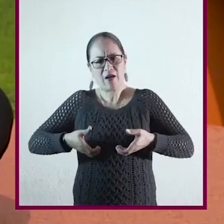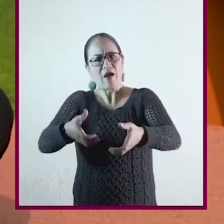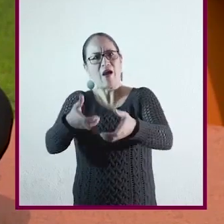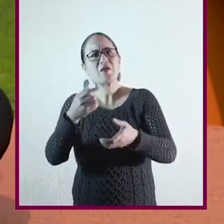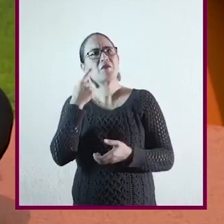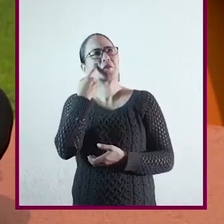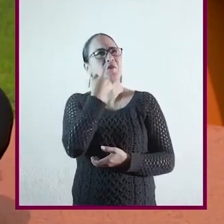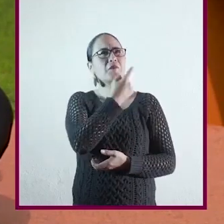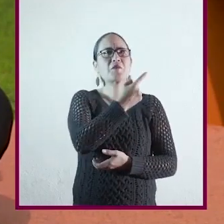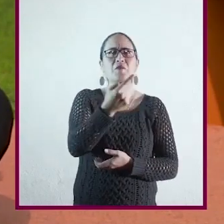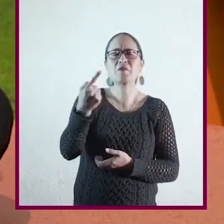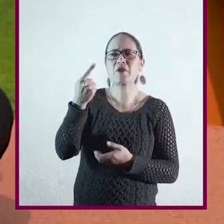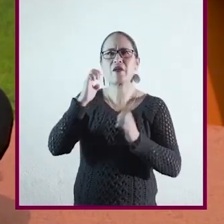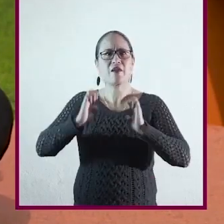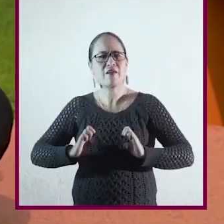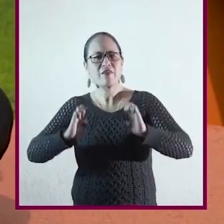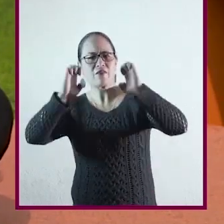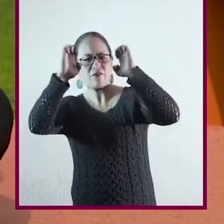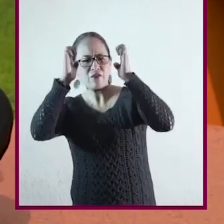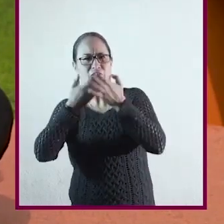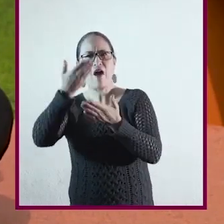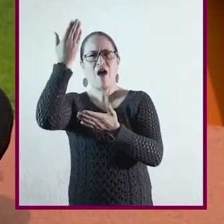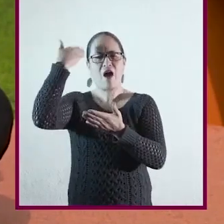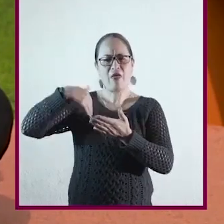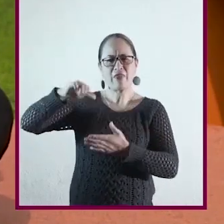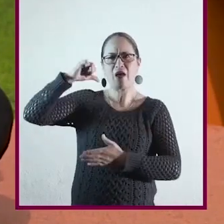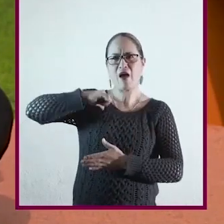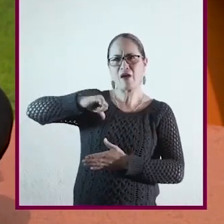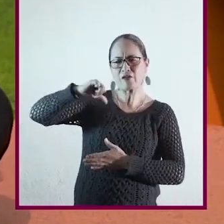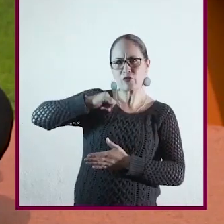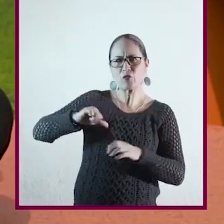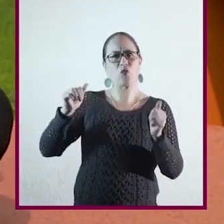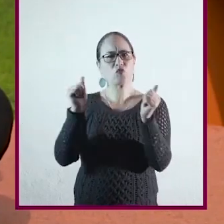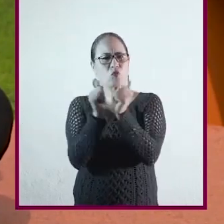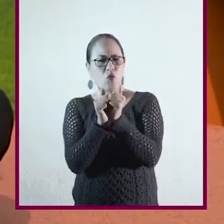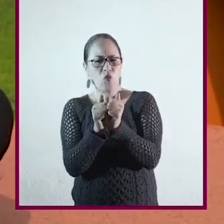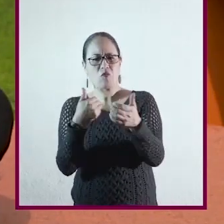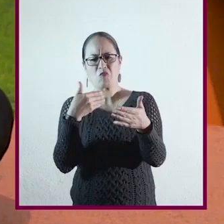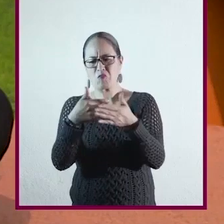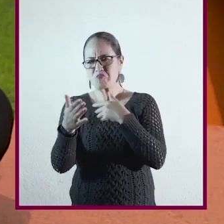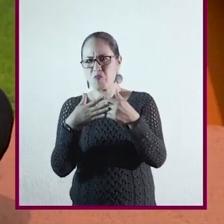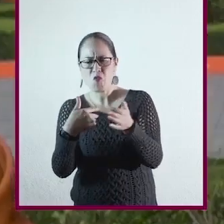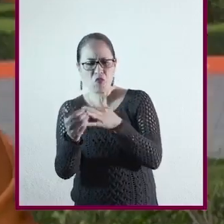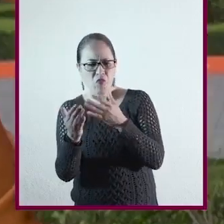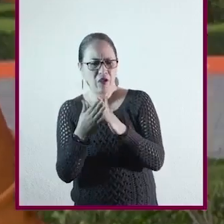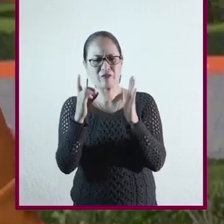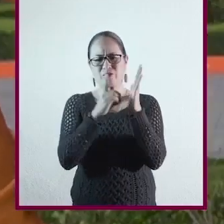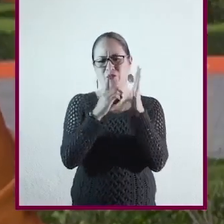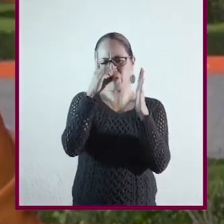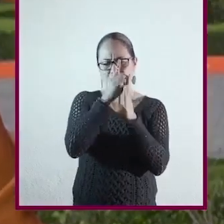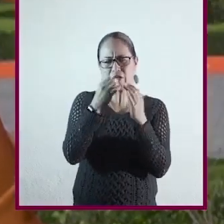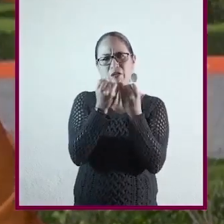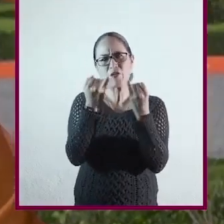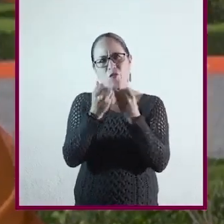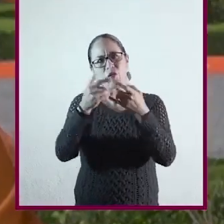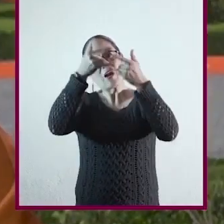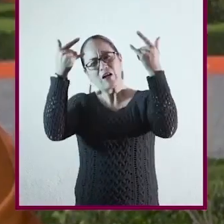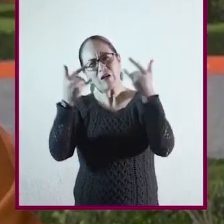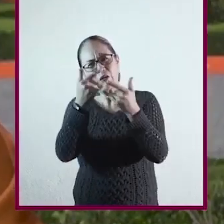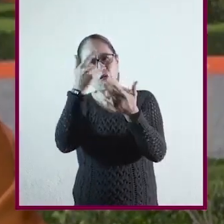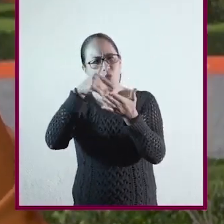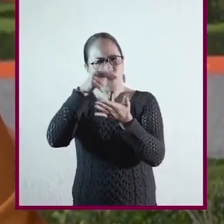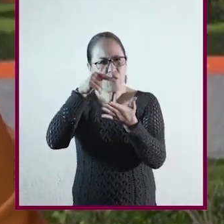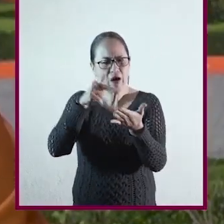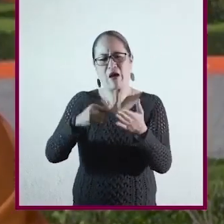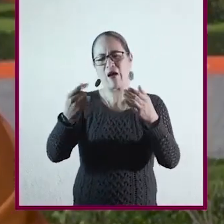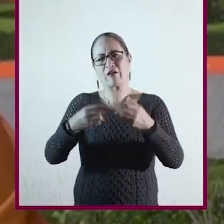ciudad, podemos ver cómo edificios de arquitectura clásica conviven con departamentos modernos, sitios históricos, tiendas de